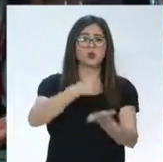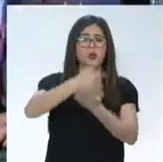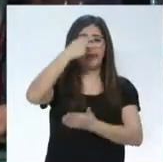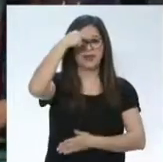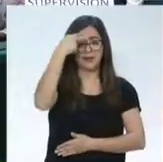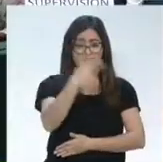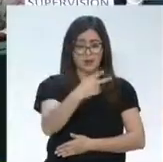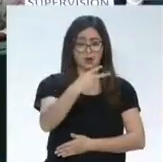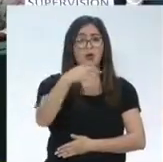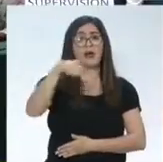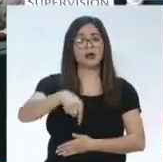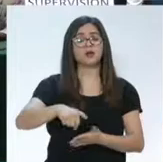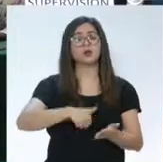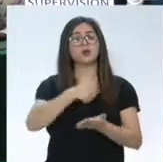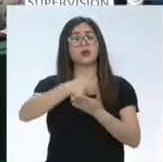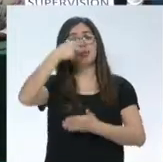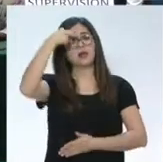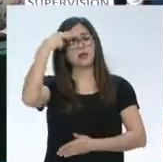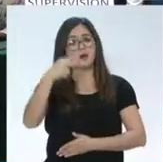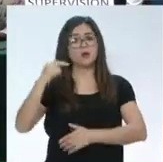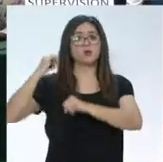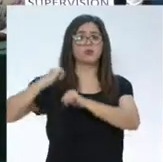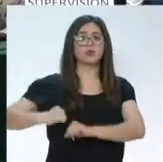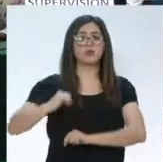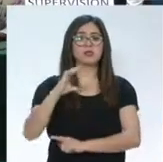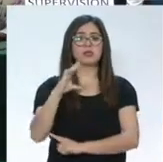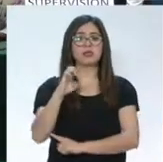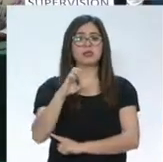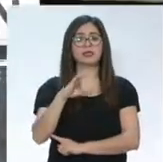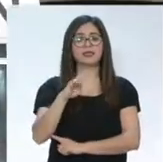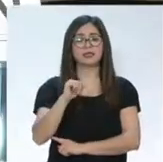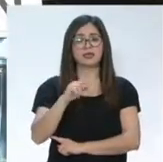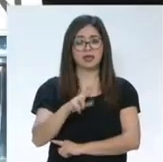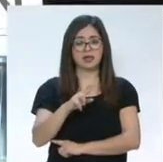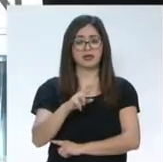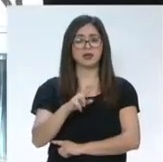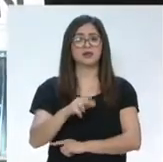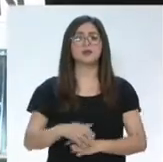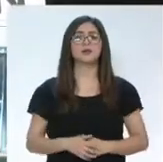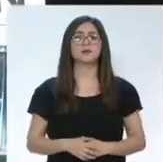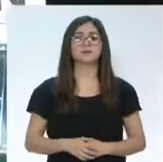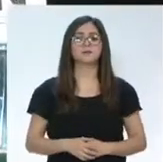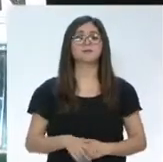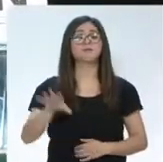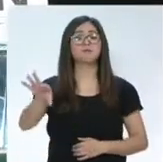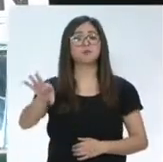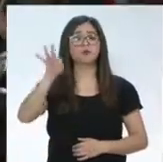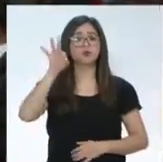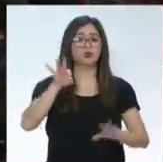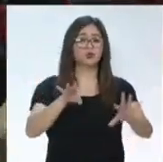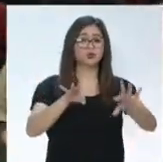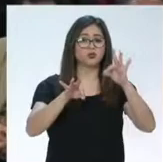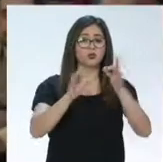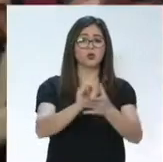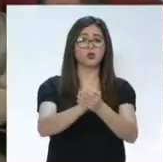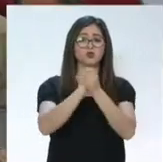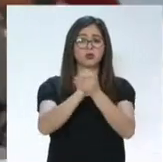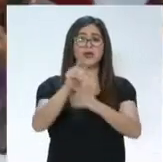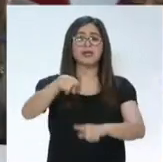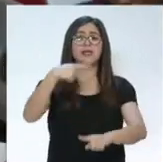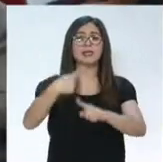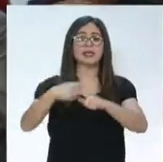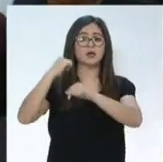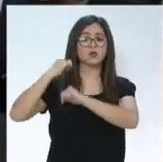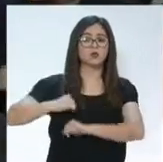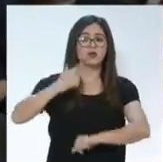autoridades capitalinas, encabezadas por el comisionado César Cravioto, insacularon por sorteo a las constructoras que intervendrán en